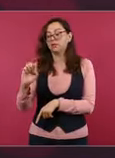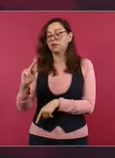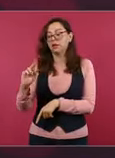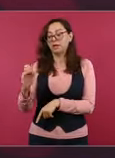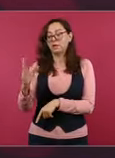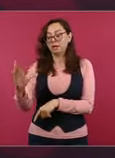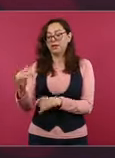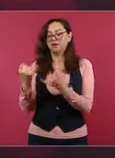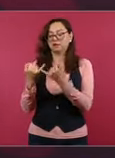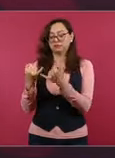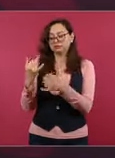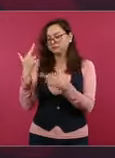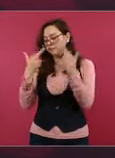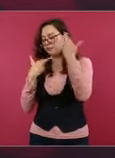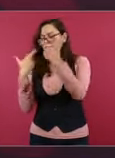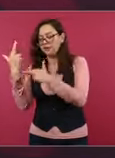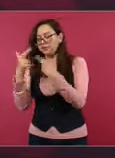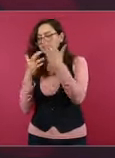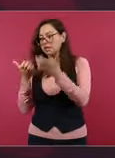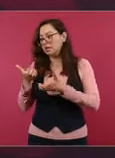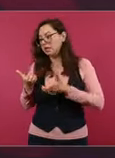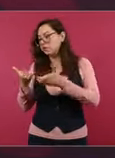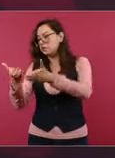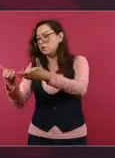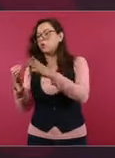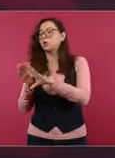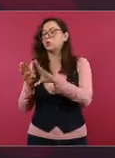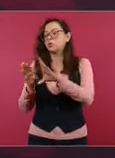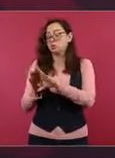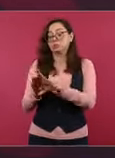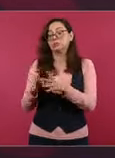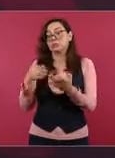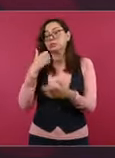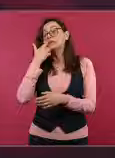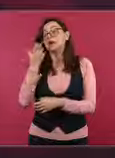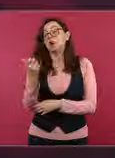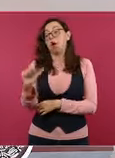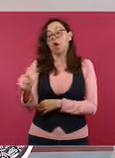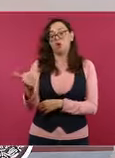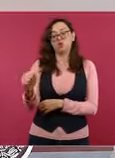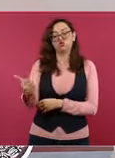que queremos terminarlo en agosto,